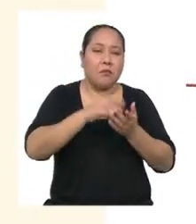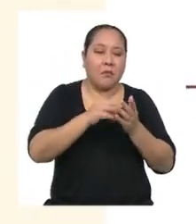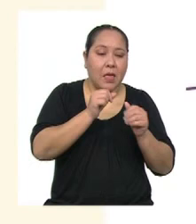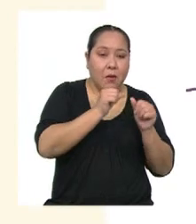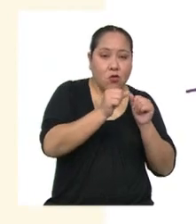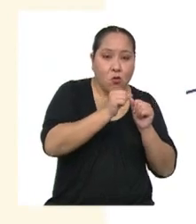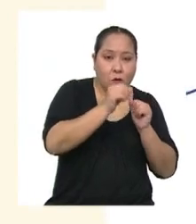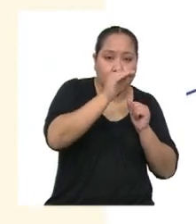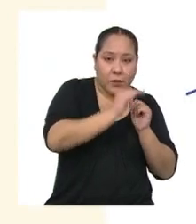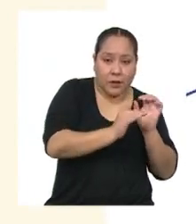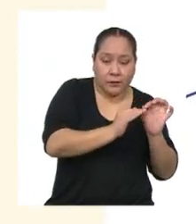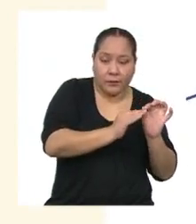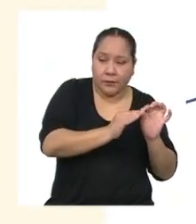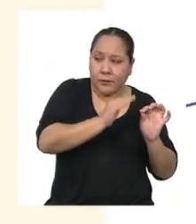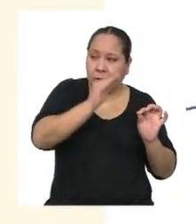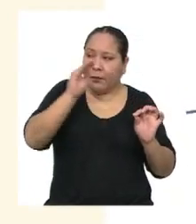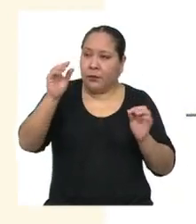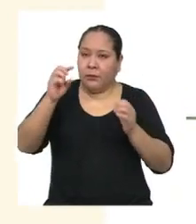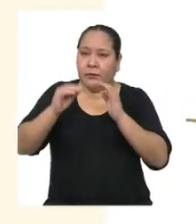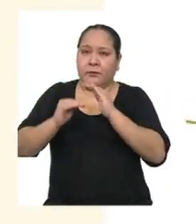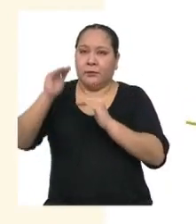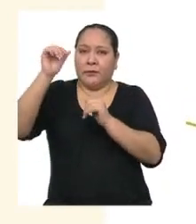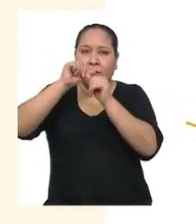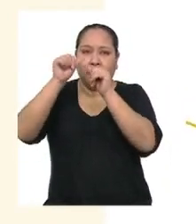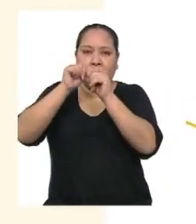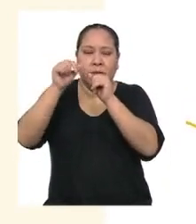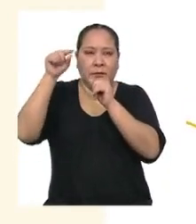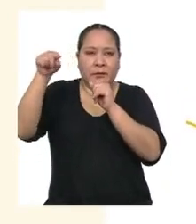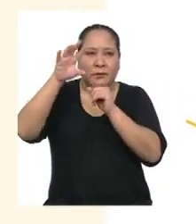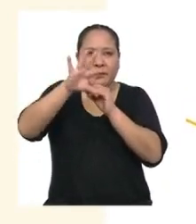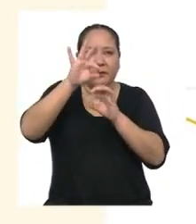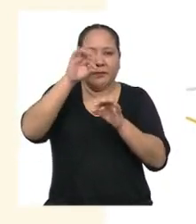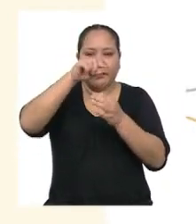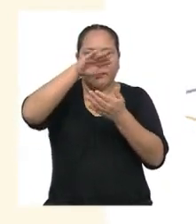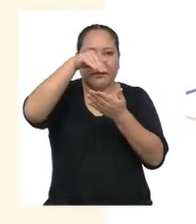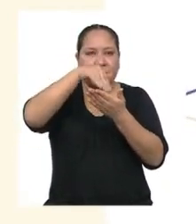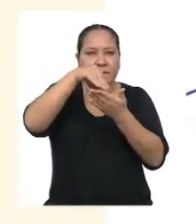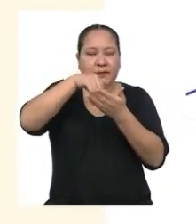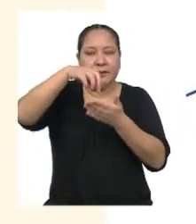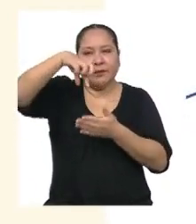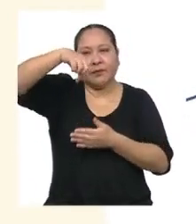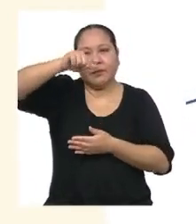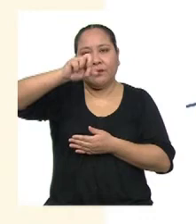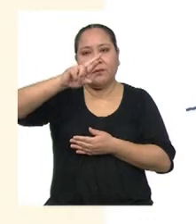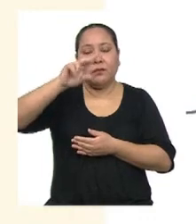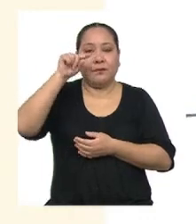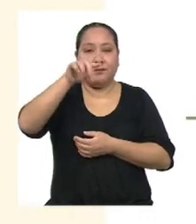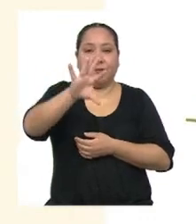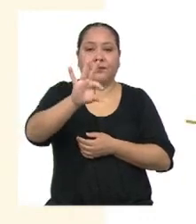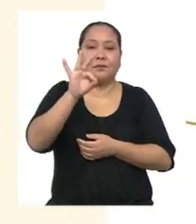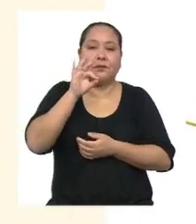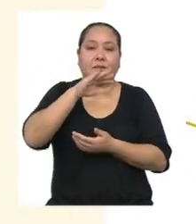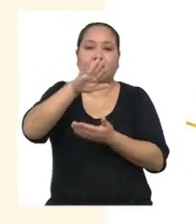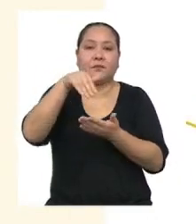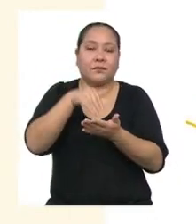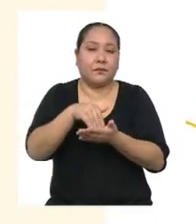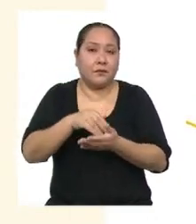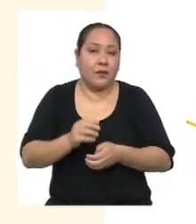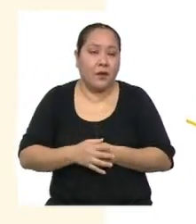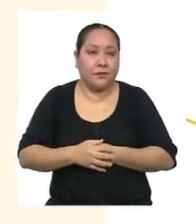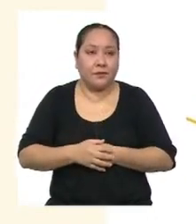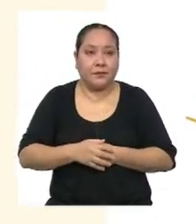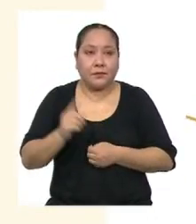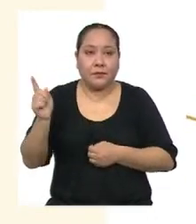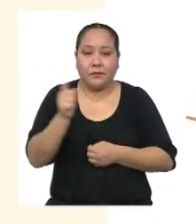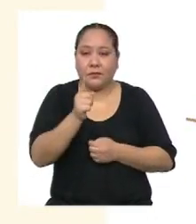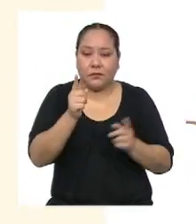mayor. Si la cantidad de datos es impar, se elige como mediana el valor del dato que queda al centro. En este